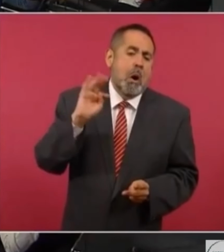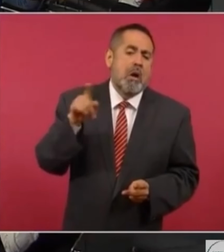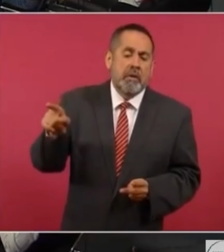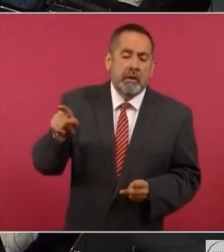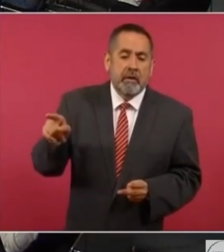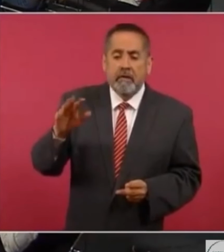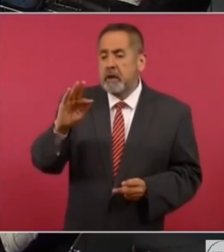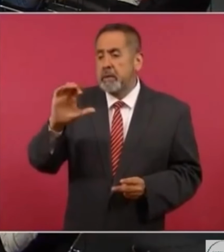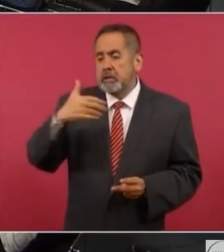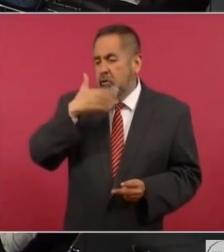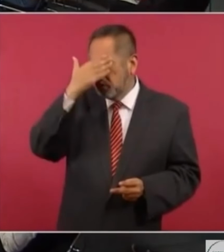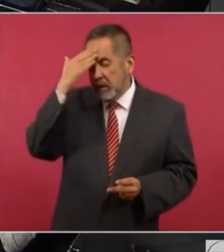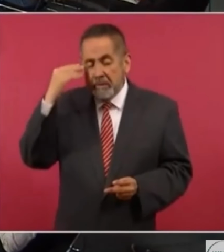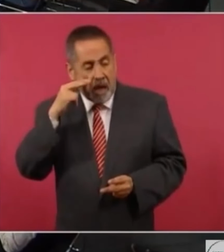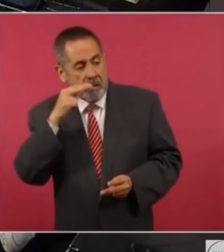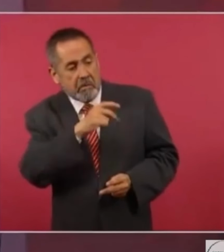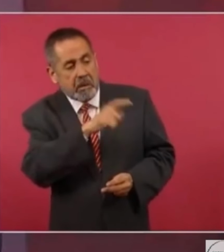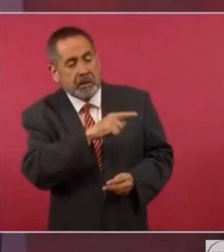Porque